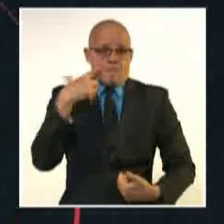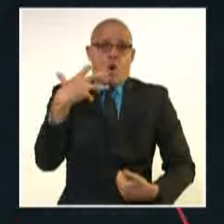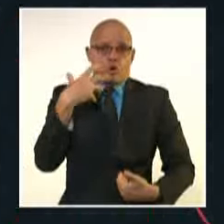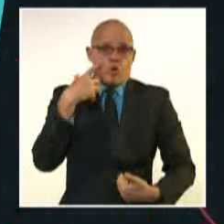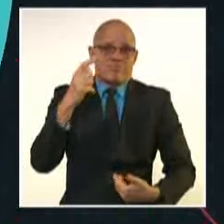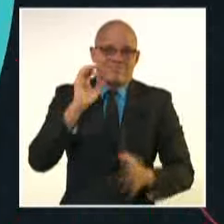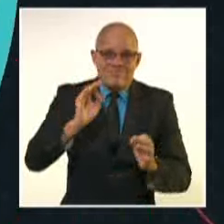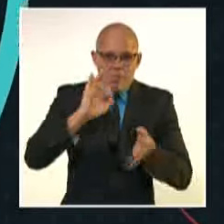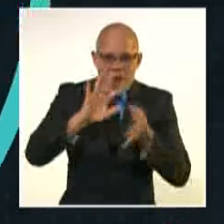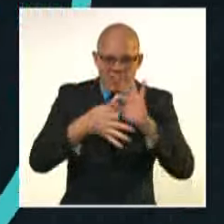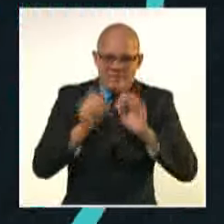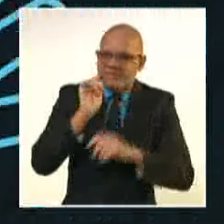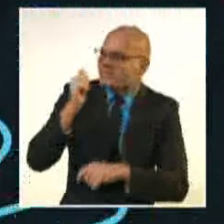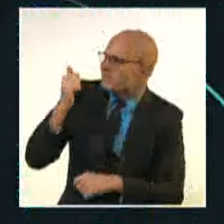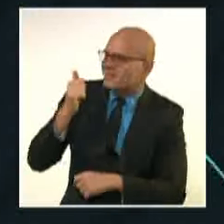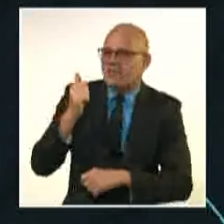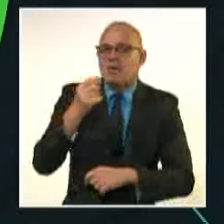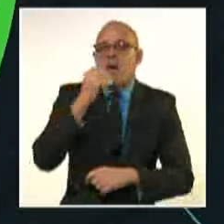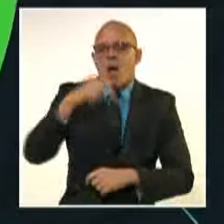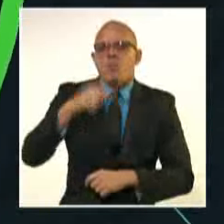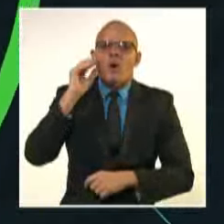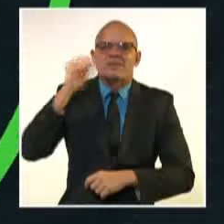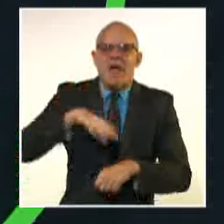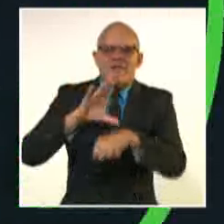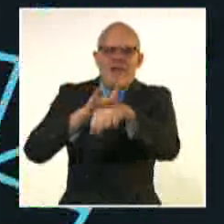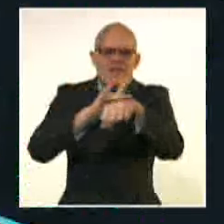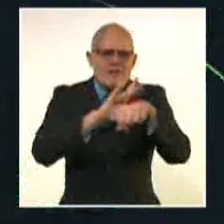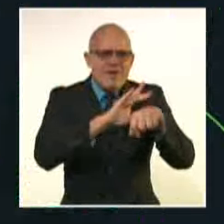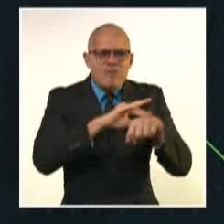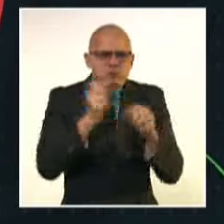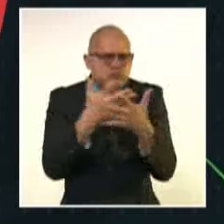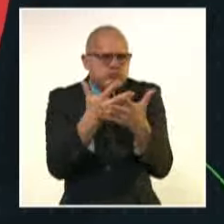abordar los retos sanitarios actuales porque refleja